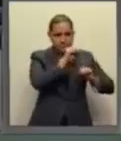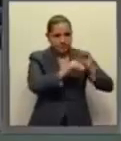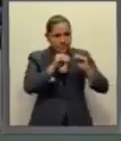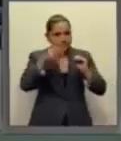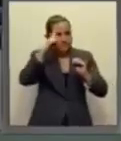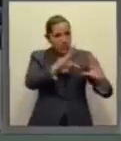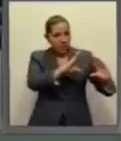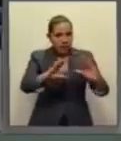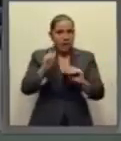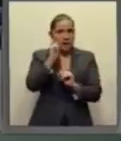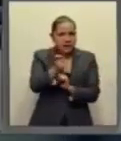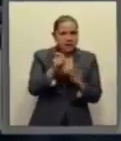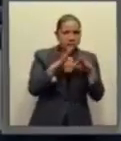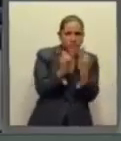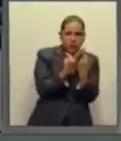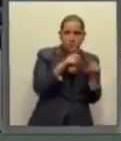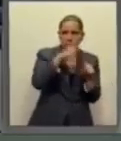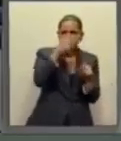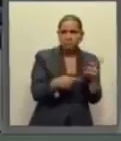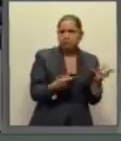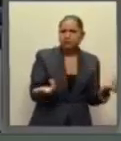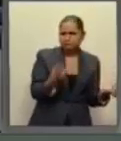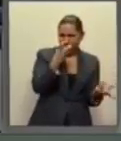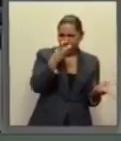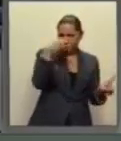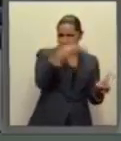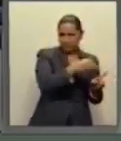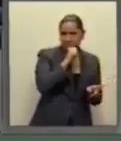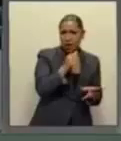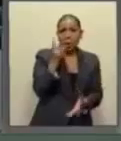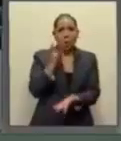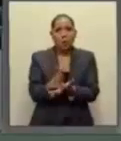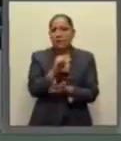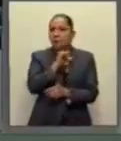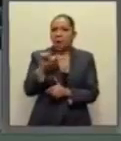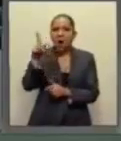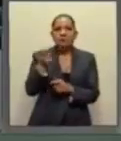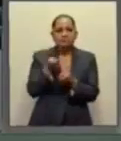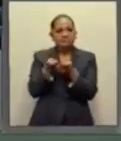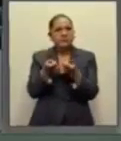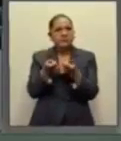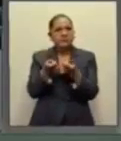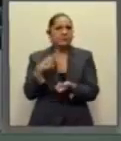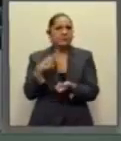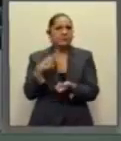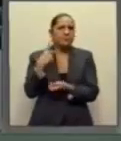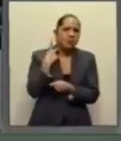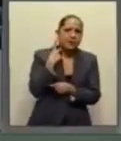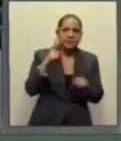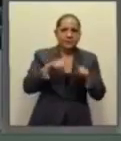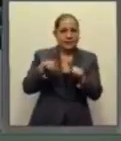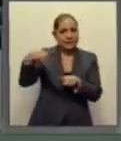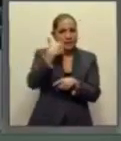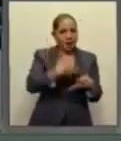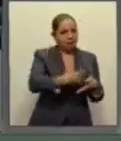Se trata de una reforma administrativa con fines políticos que buscan privatizar paulatinamente la